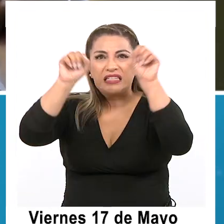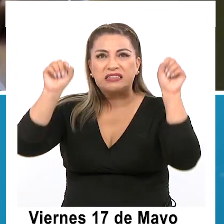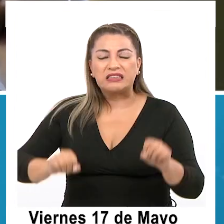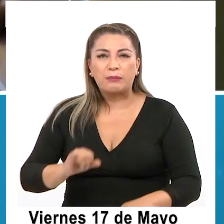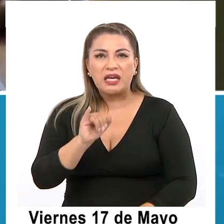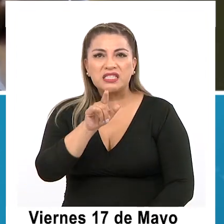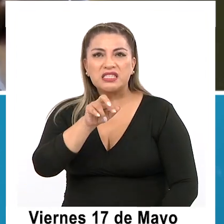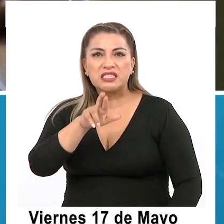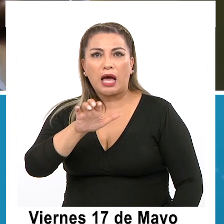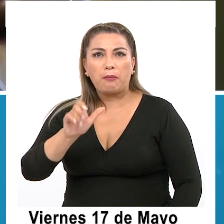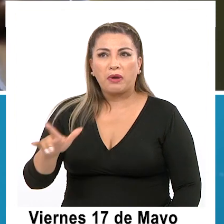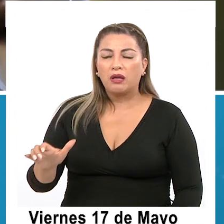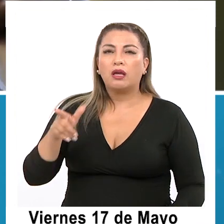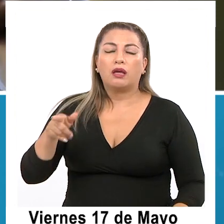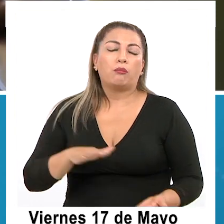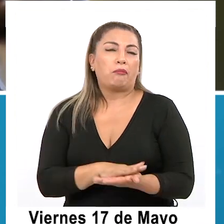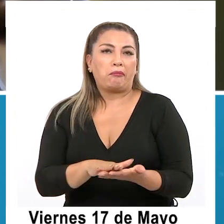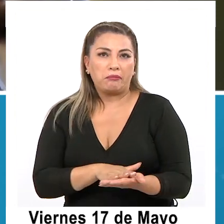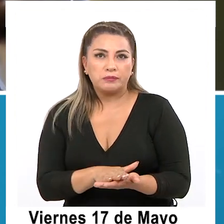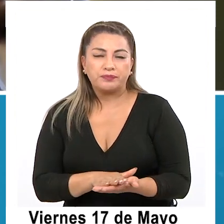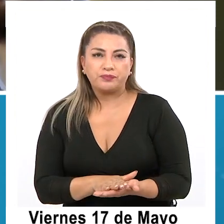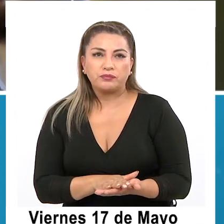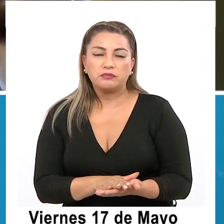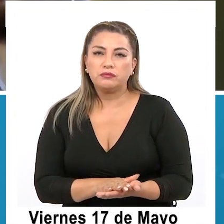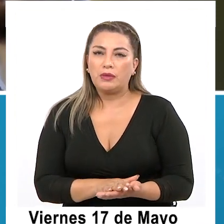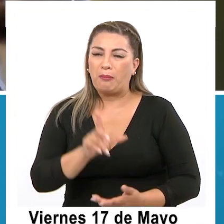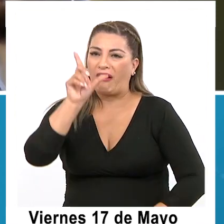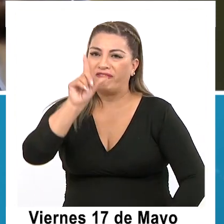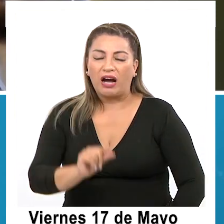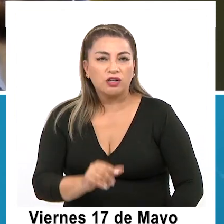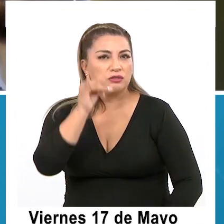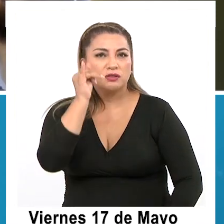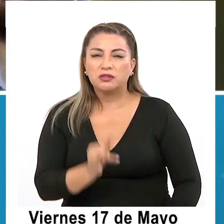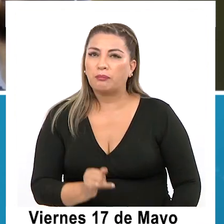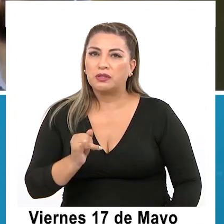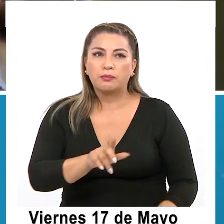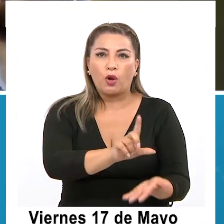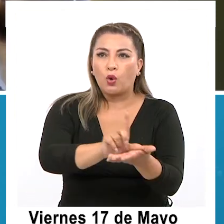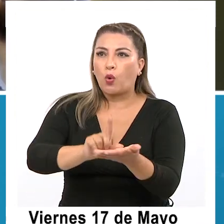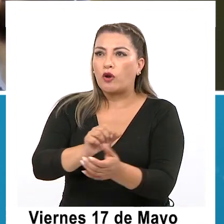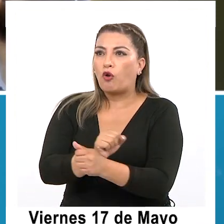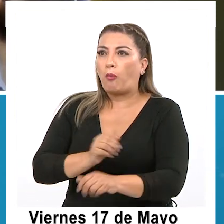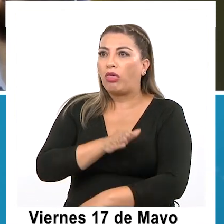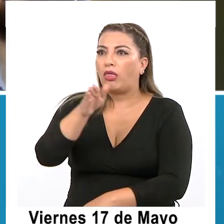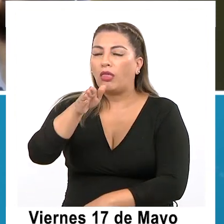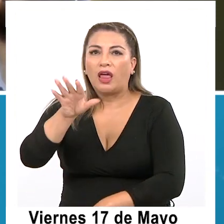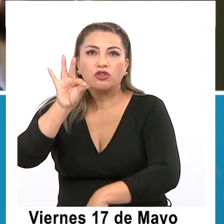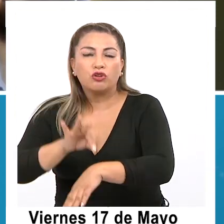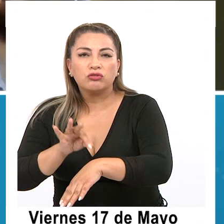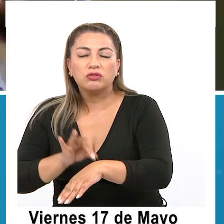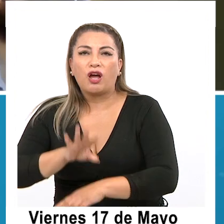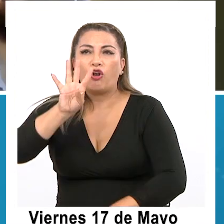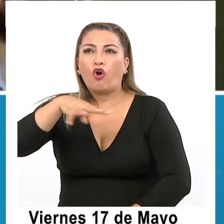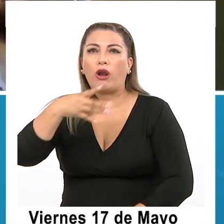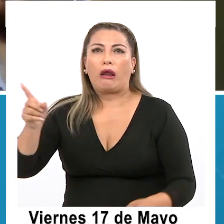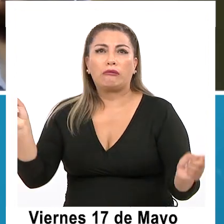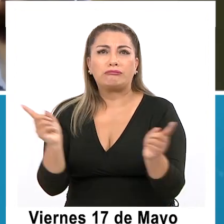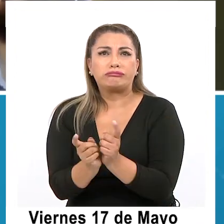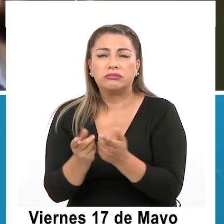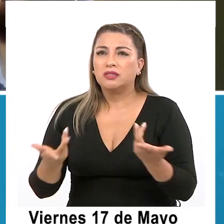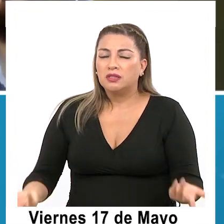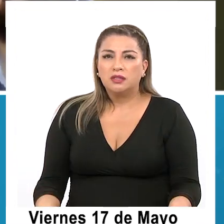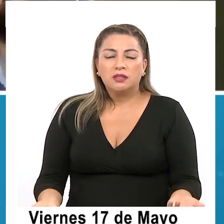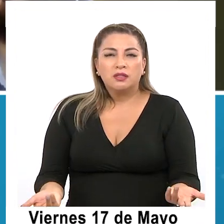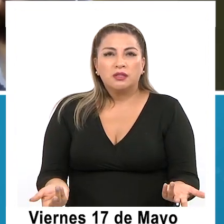por ejemplo, en el caso de que están con cada vez menos lugares donde atender, menos sucursales, los horarios son cada vez más